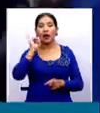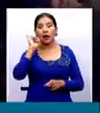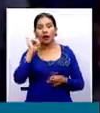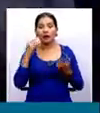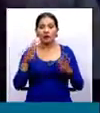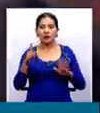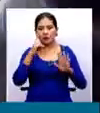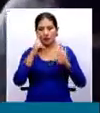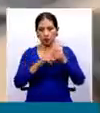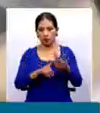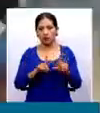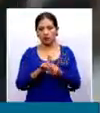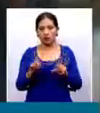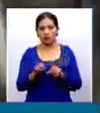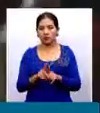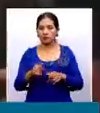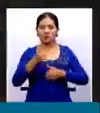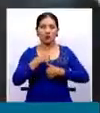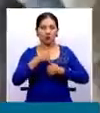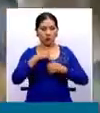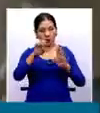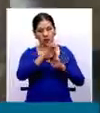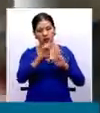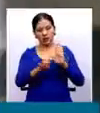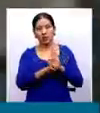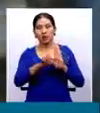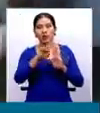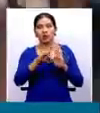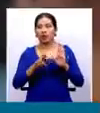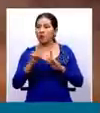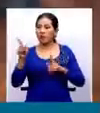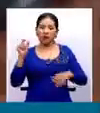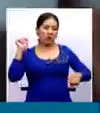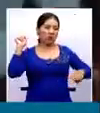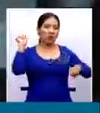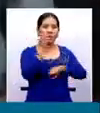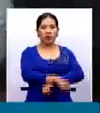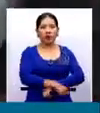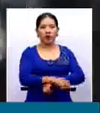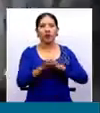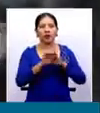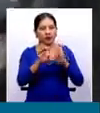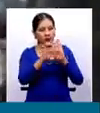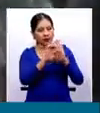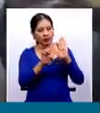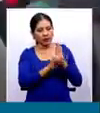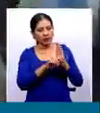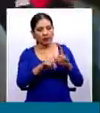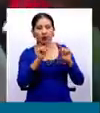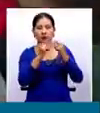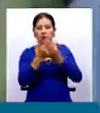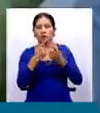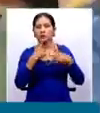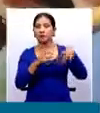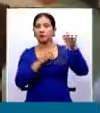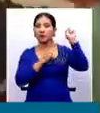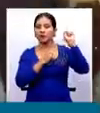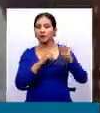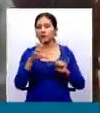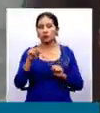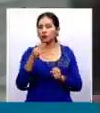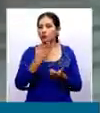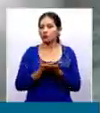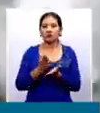incluso ellos faltar a nuestro propio estatuto y reglamento. Los estatutos del movimiento al socialismo en ningún momento aprueba pues